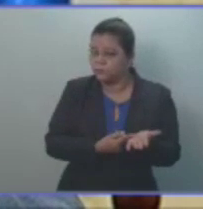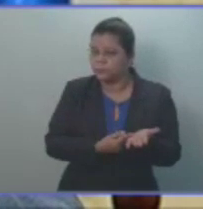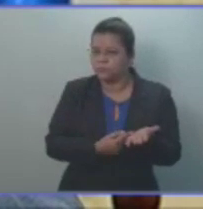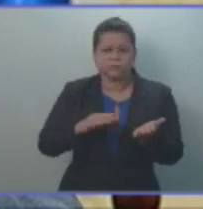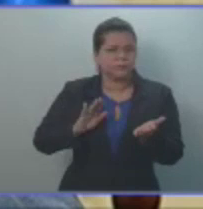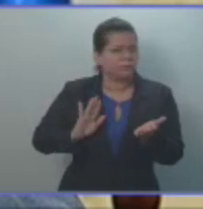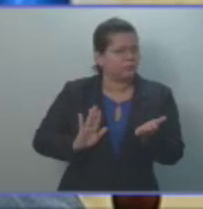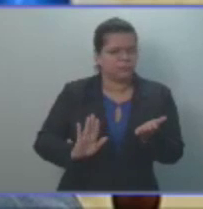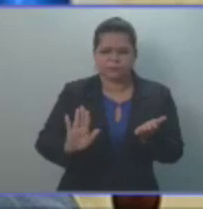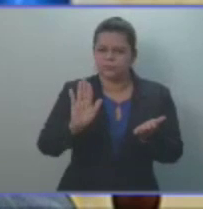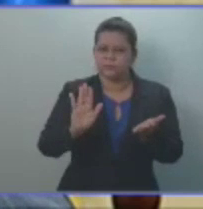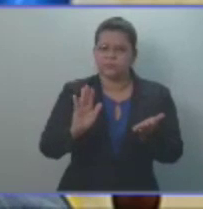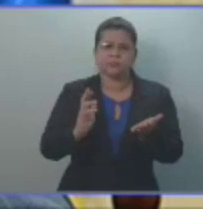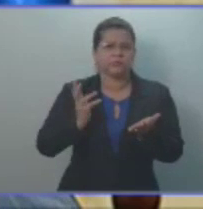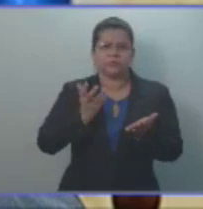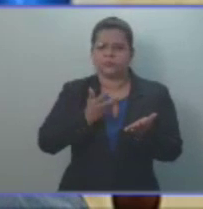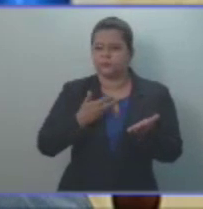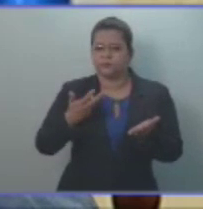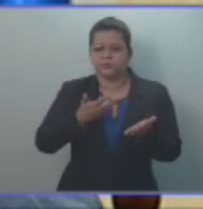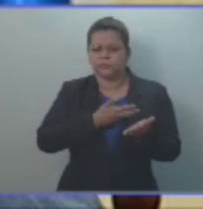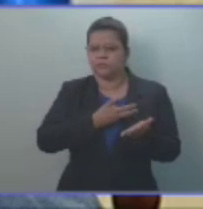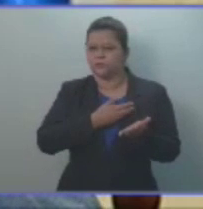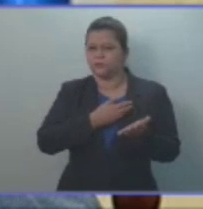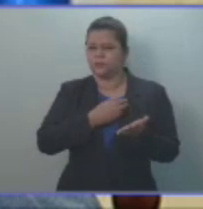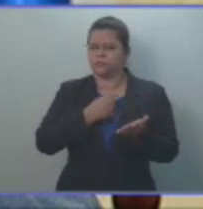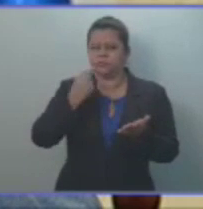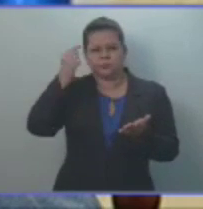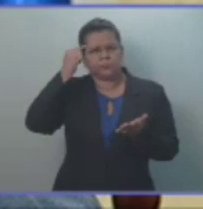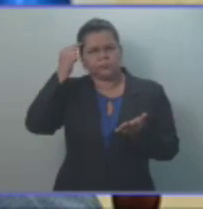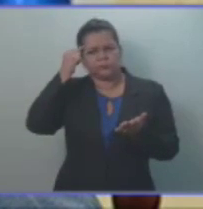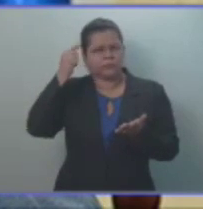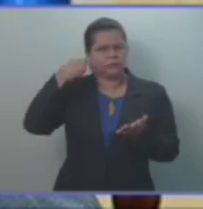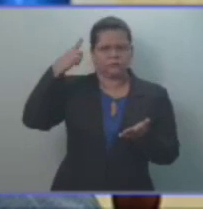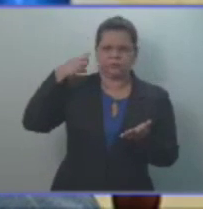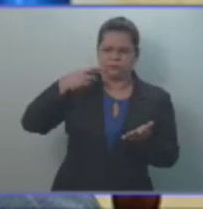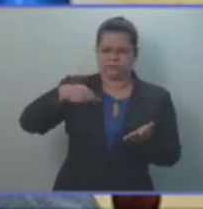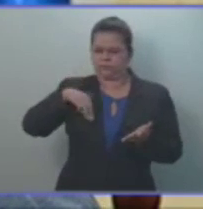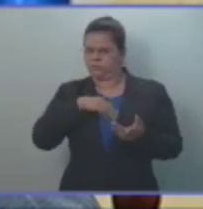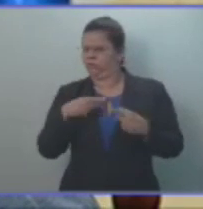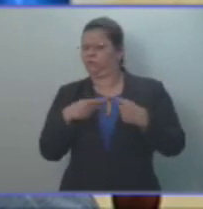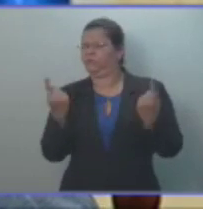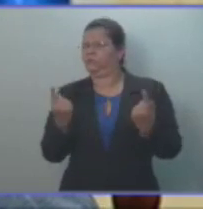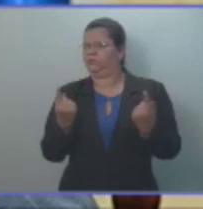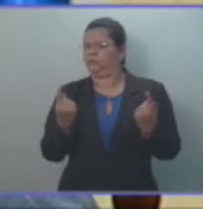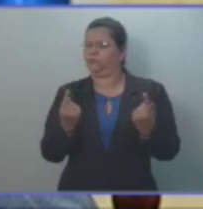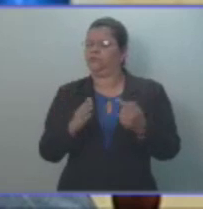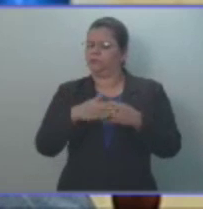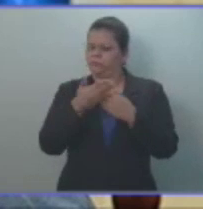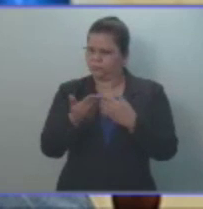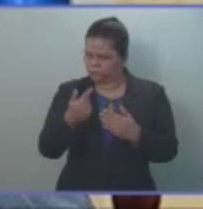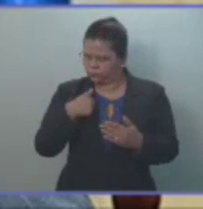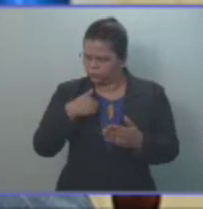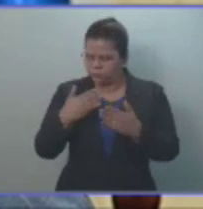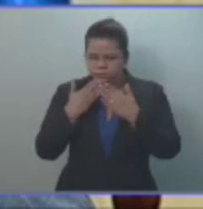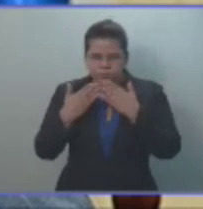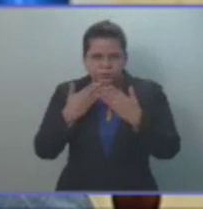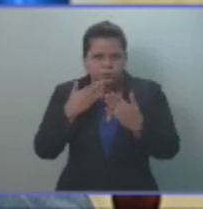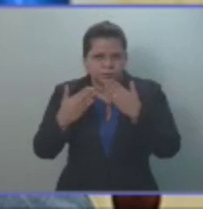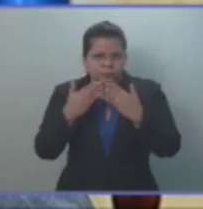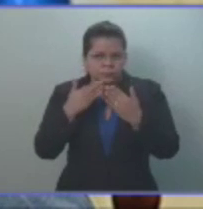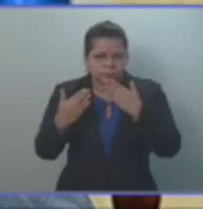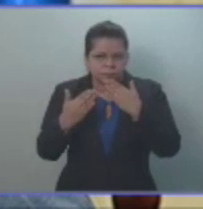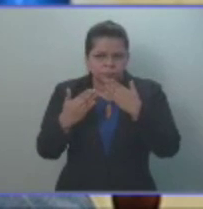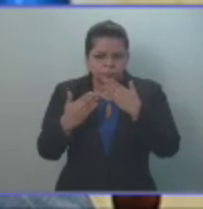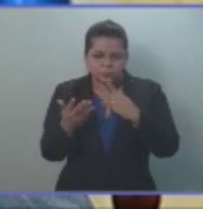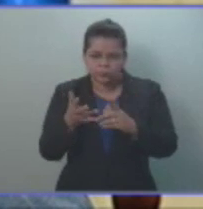nunca estaríamos nosotros ni sospechando que el ministro se iba a oponer, como ya me voy a encargar de explicar, al propósito de